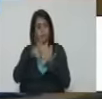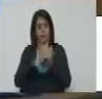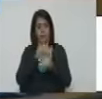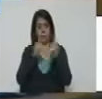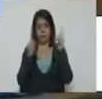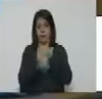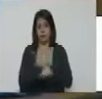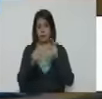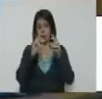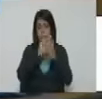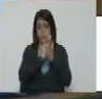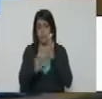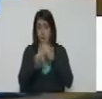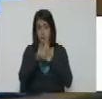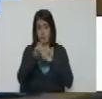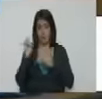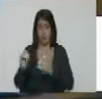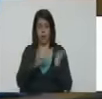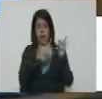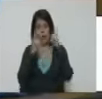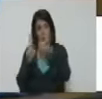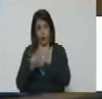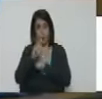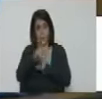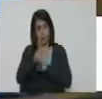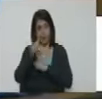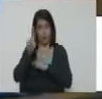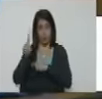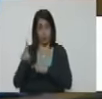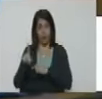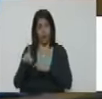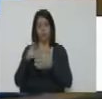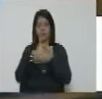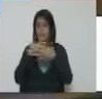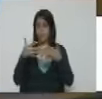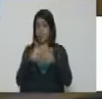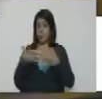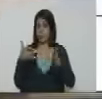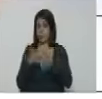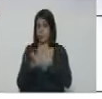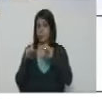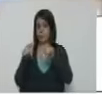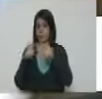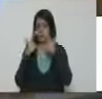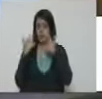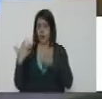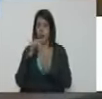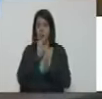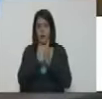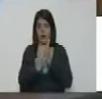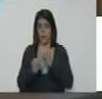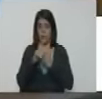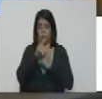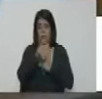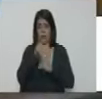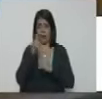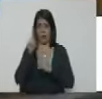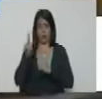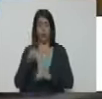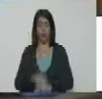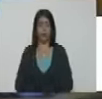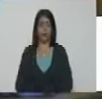con modificación el artículo 20, el cual pasa a ser el artículo 21, quedando redactado en los siguientes términos.